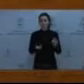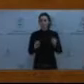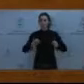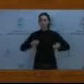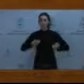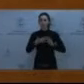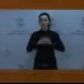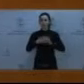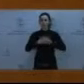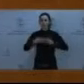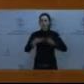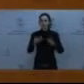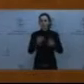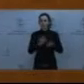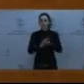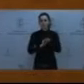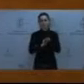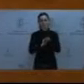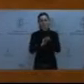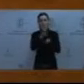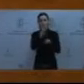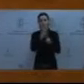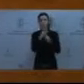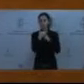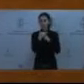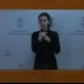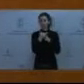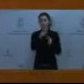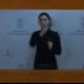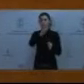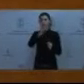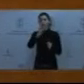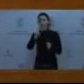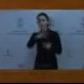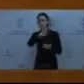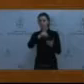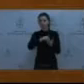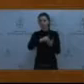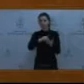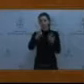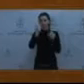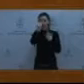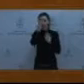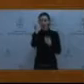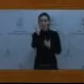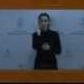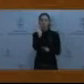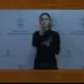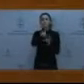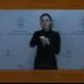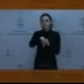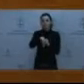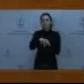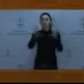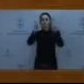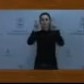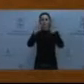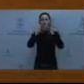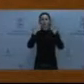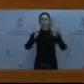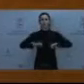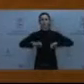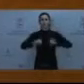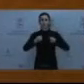hablando, de cuál es la situación de los 31.000 alumnos que hacen uso de la enseñanza concertada y sus